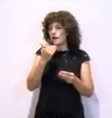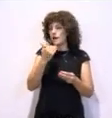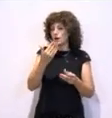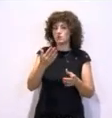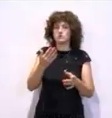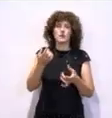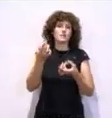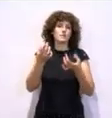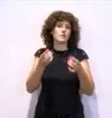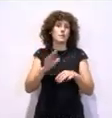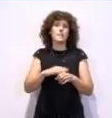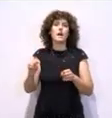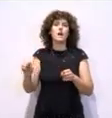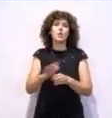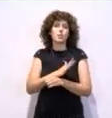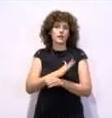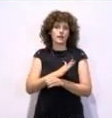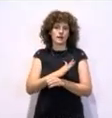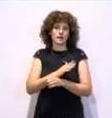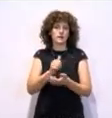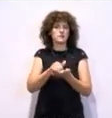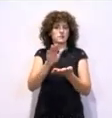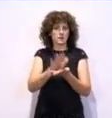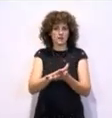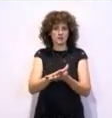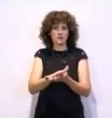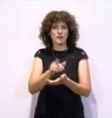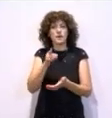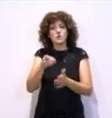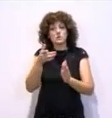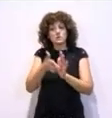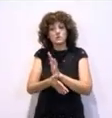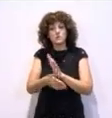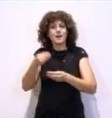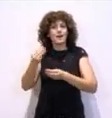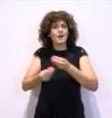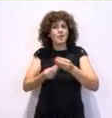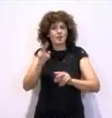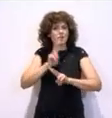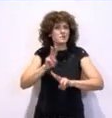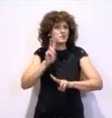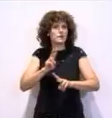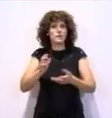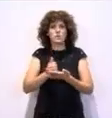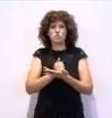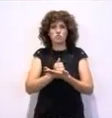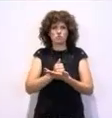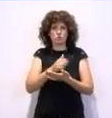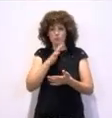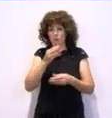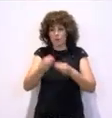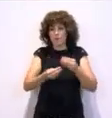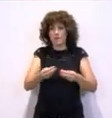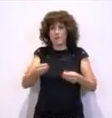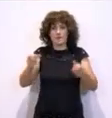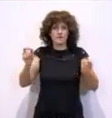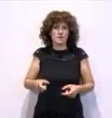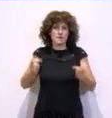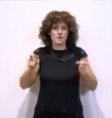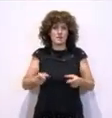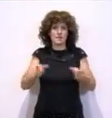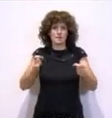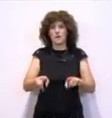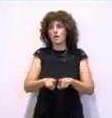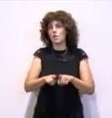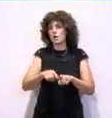expediente. Y esto que se debería hacer cotidianamente, la visibilización de todo este tipo de películas,